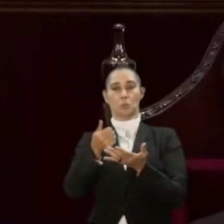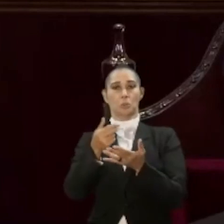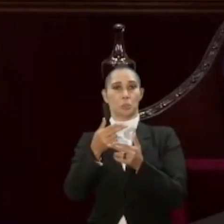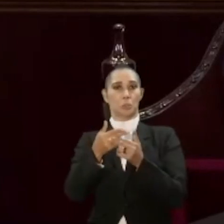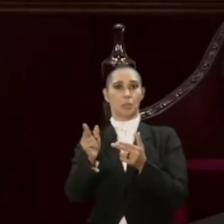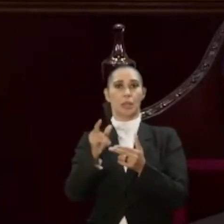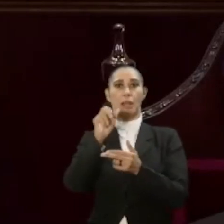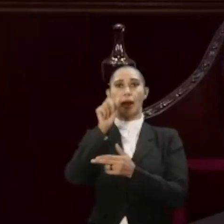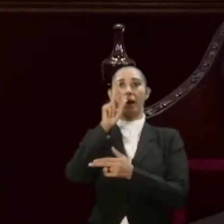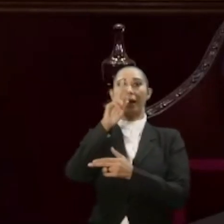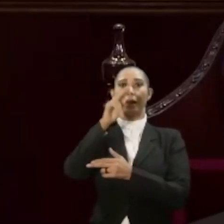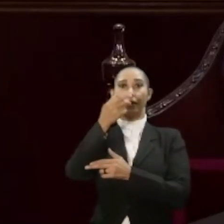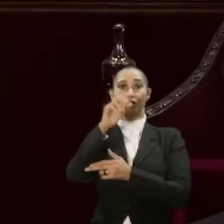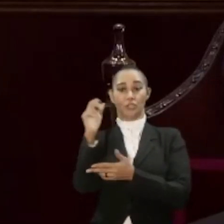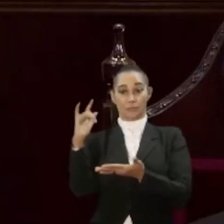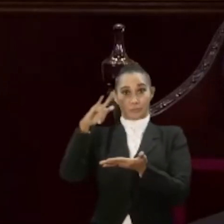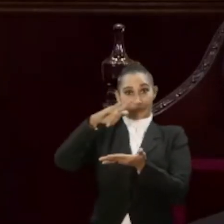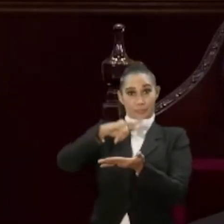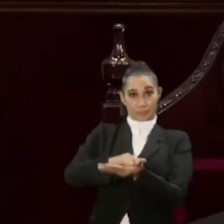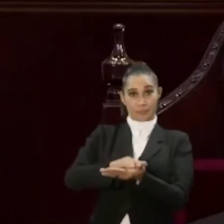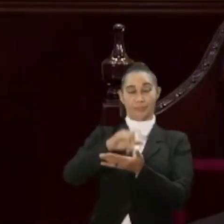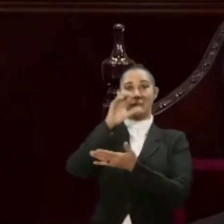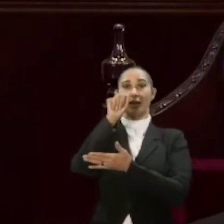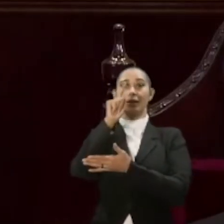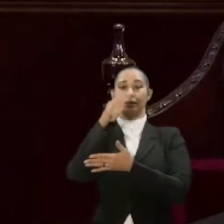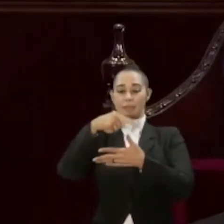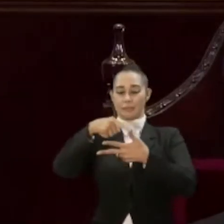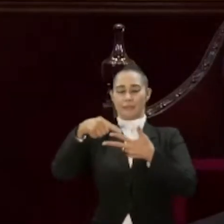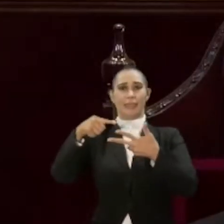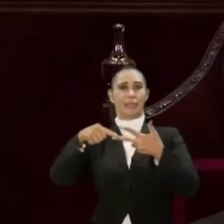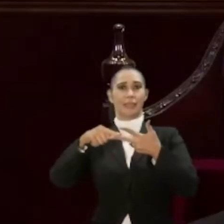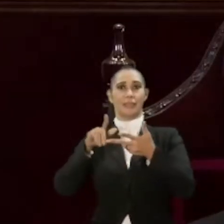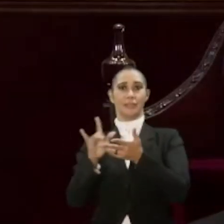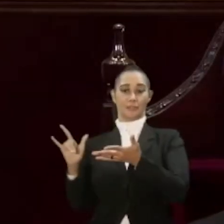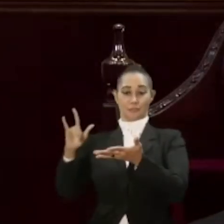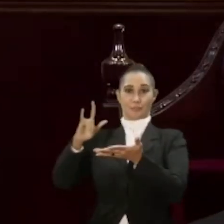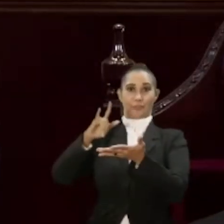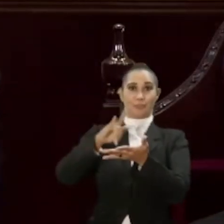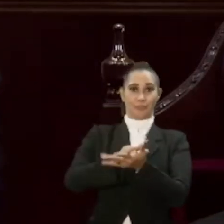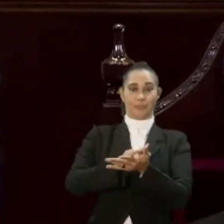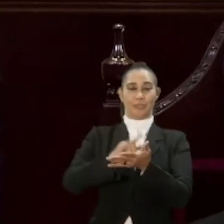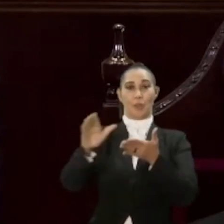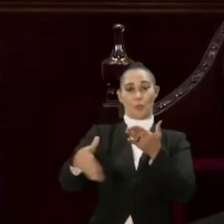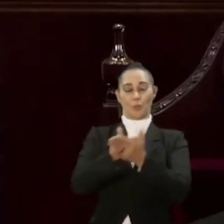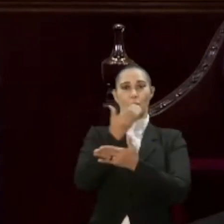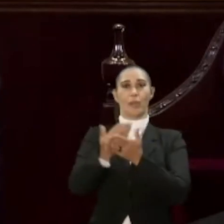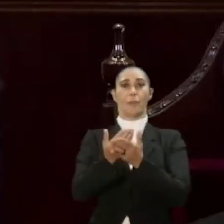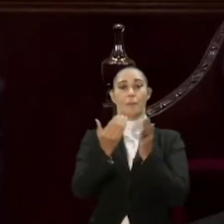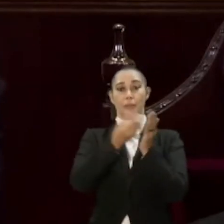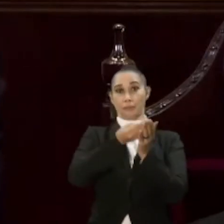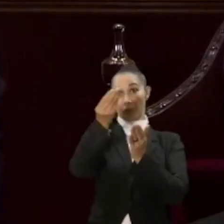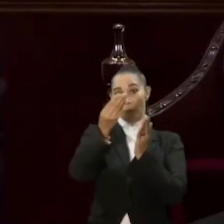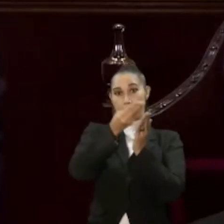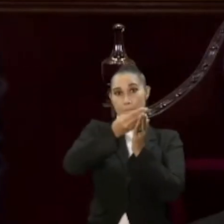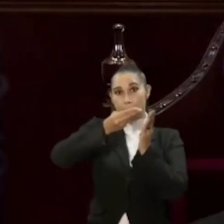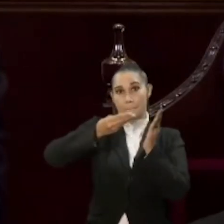recientes de Arajet, Sky Cana y Sky High, entre otras, abaratando así el costo de los boletos aéreos para los